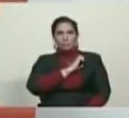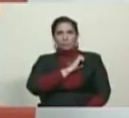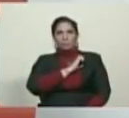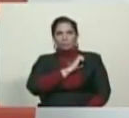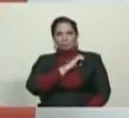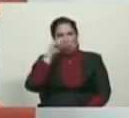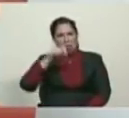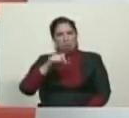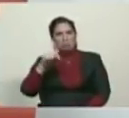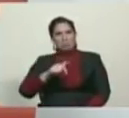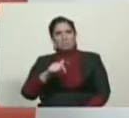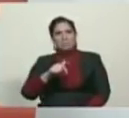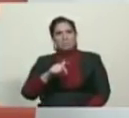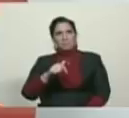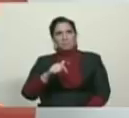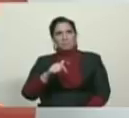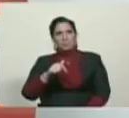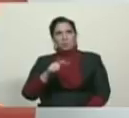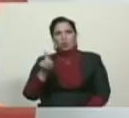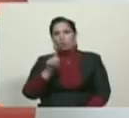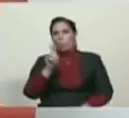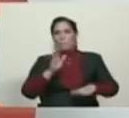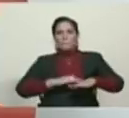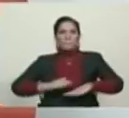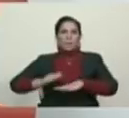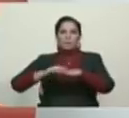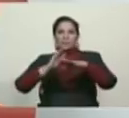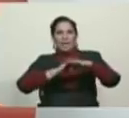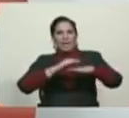aquí. No va a pasar nada.